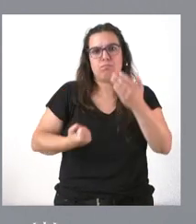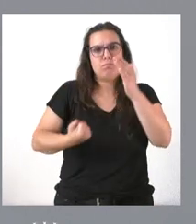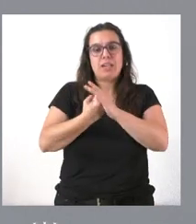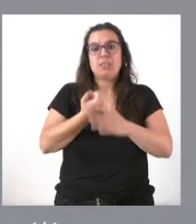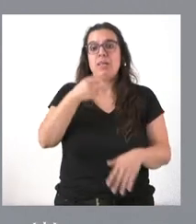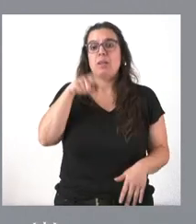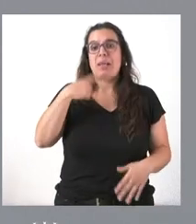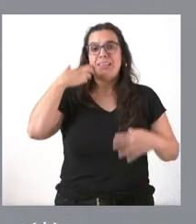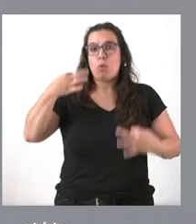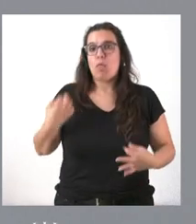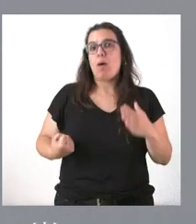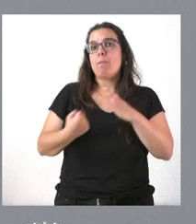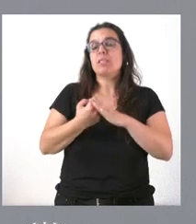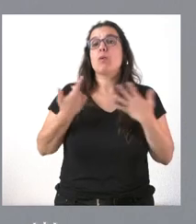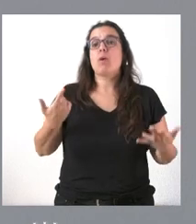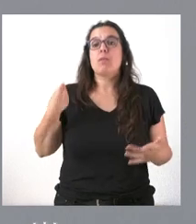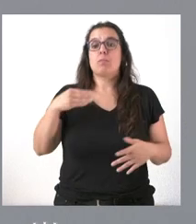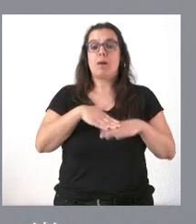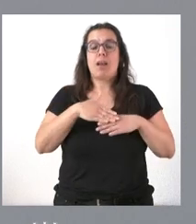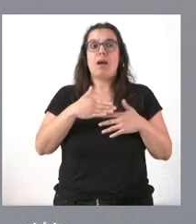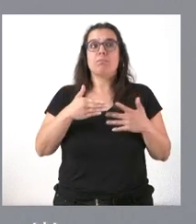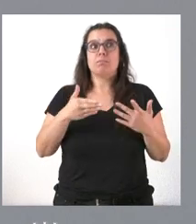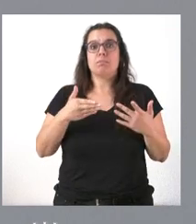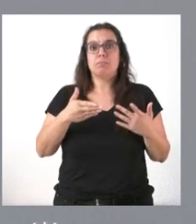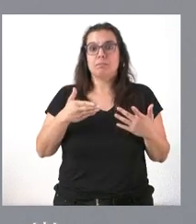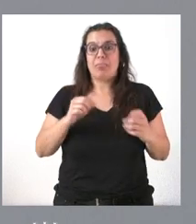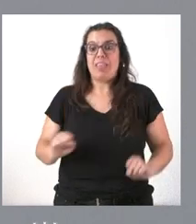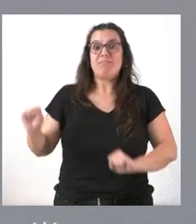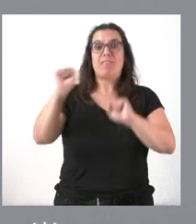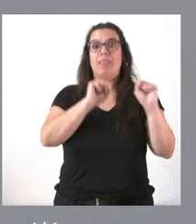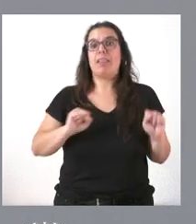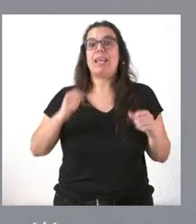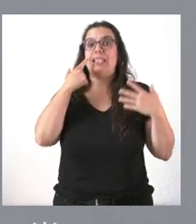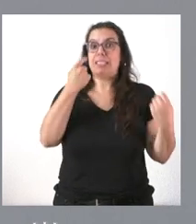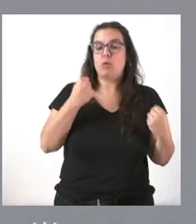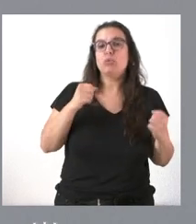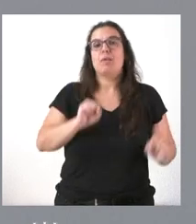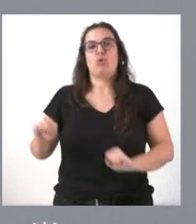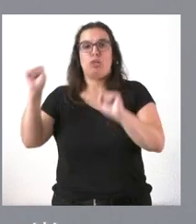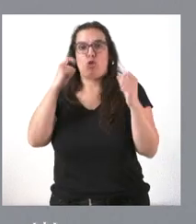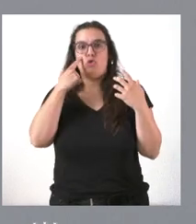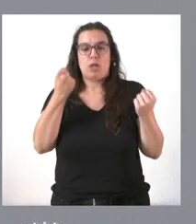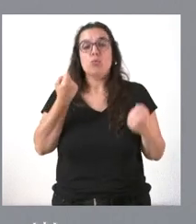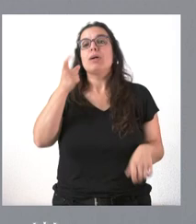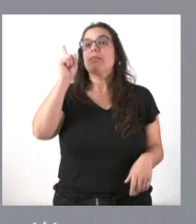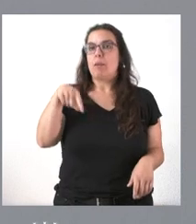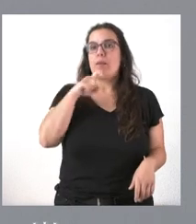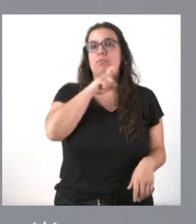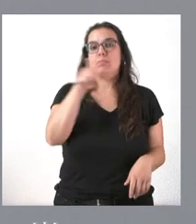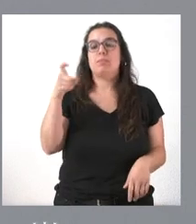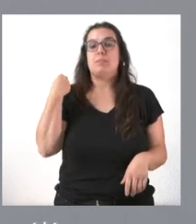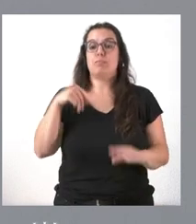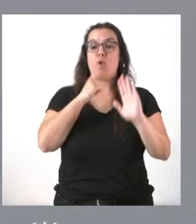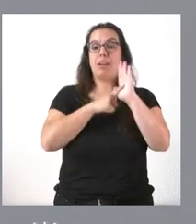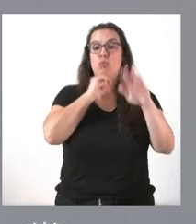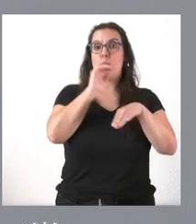que más nos importan que es la garantía de defensa de la salud y protección de la salud ahora también decimos que cumplir la